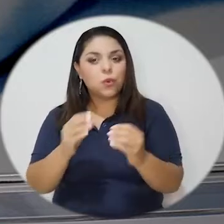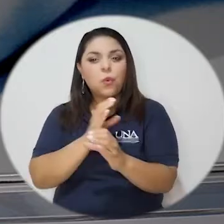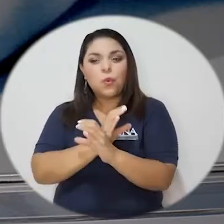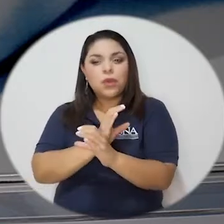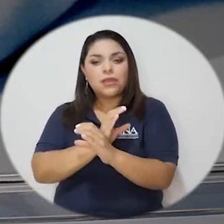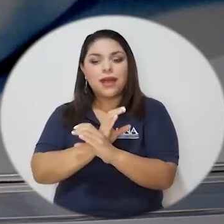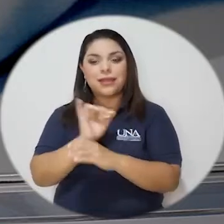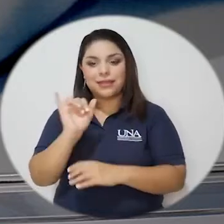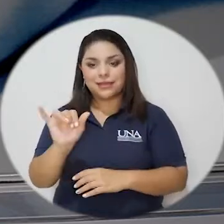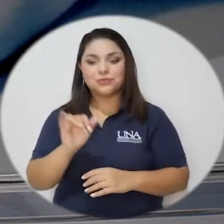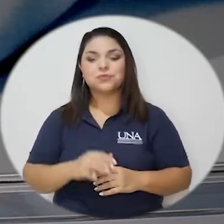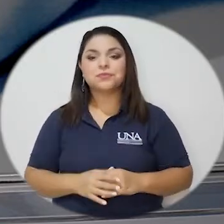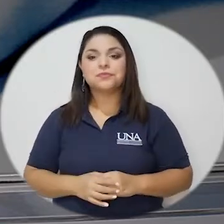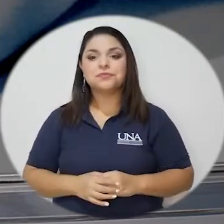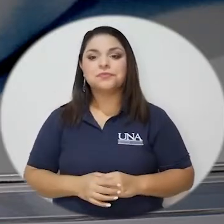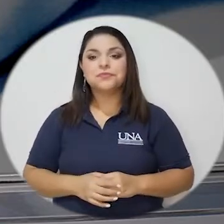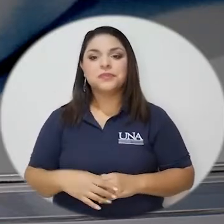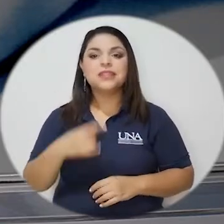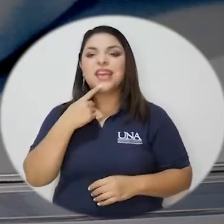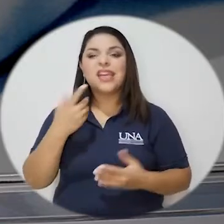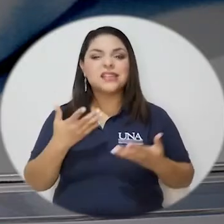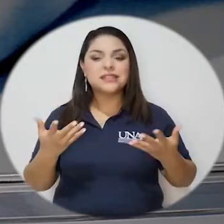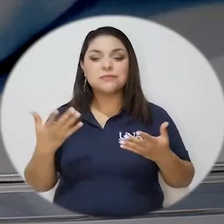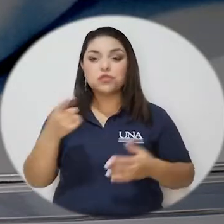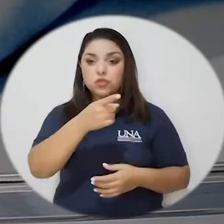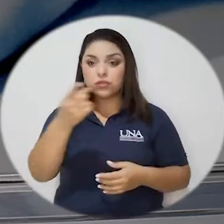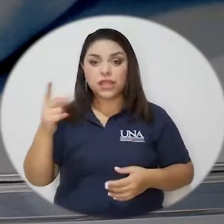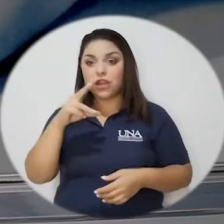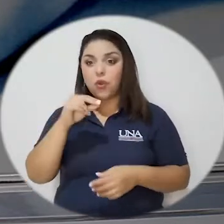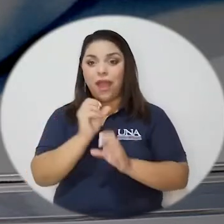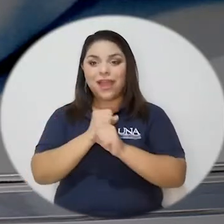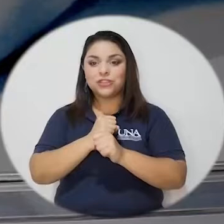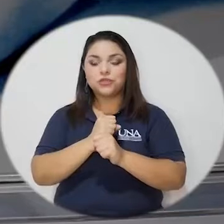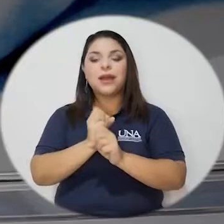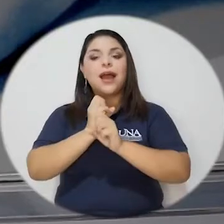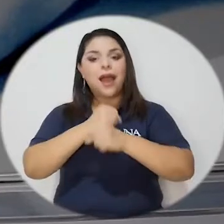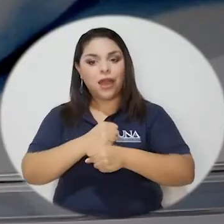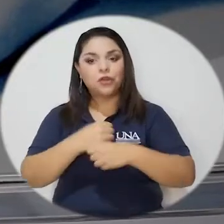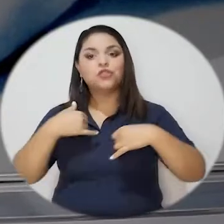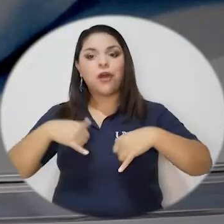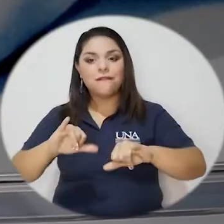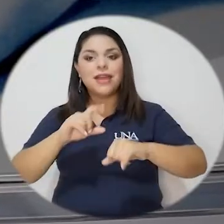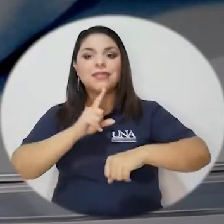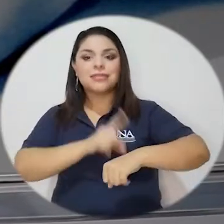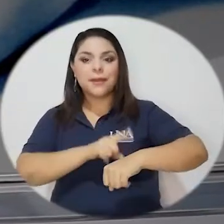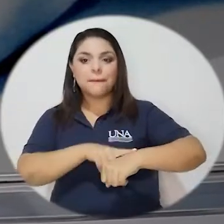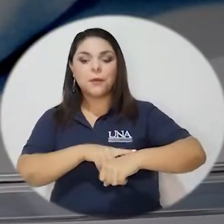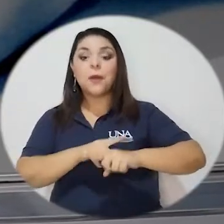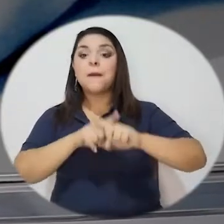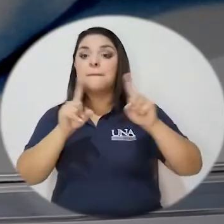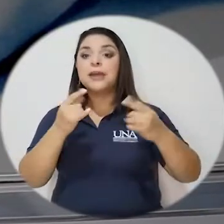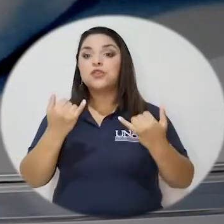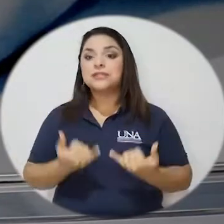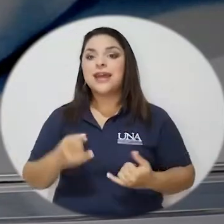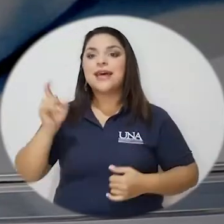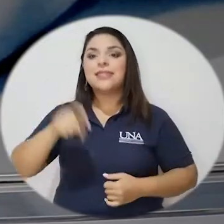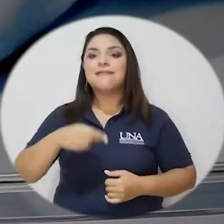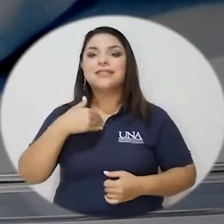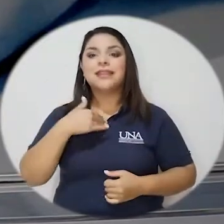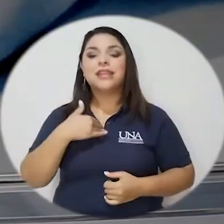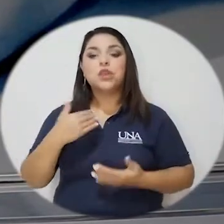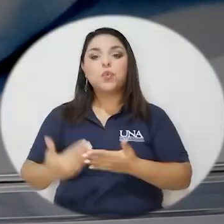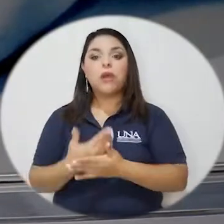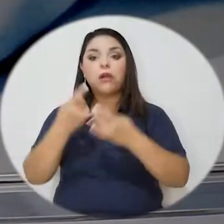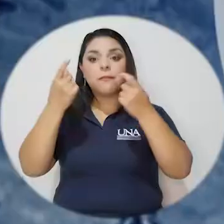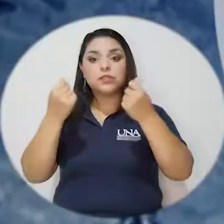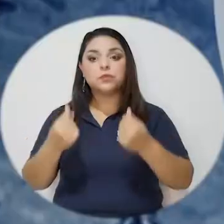cuidarnos mucho, digamos, en ese sentido. O sea, entonces, ¿qué es lo que decimos? Si usted no lo ha hecho, hágalo. Todavía está a tiempo. Pero ya debería tener